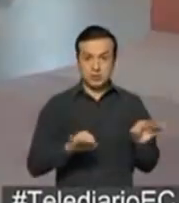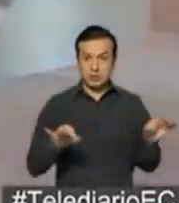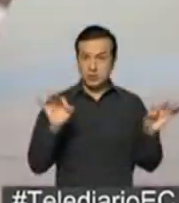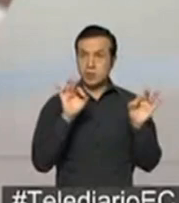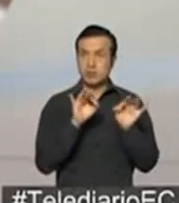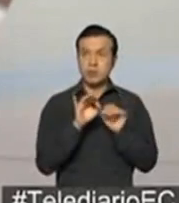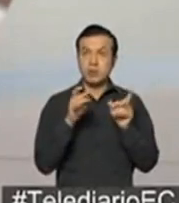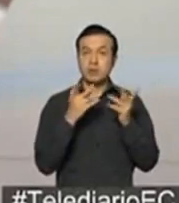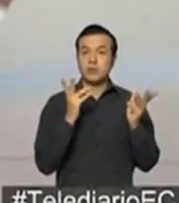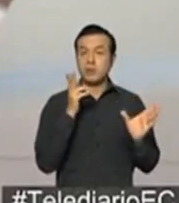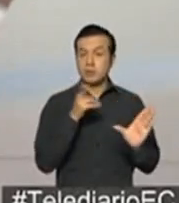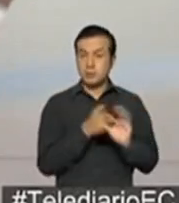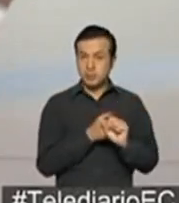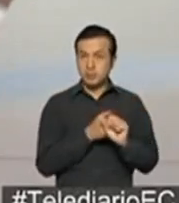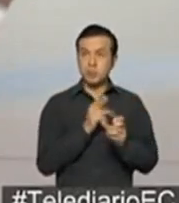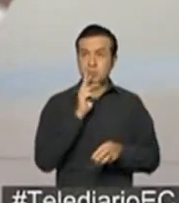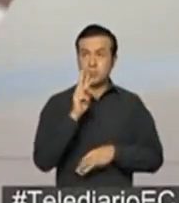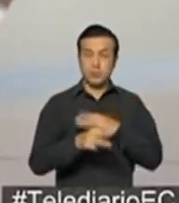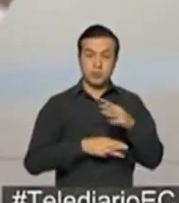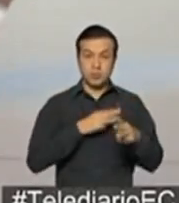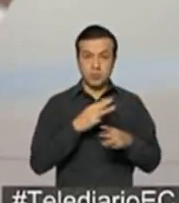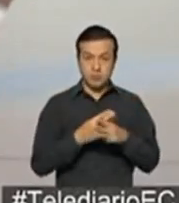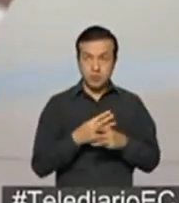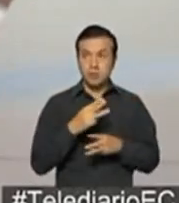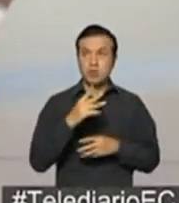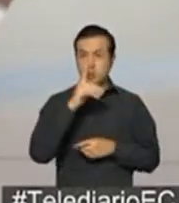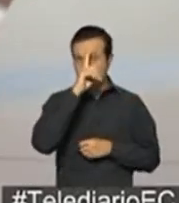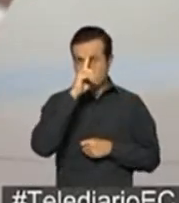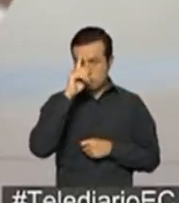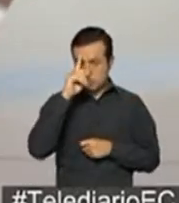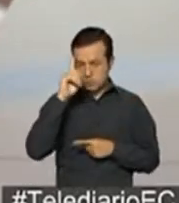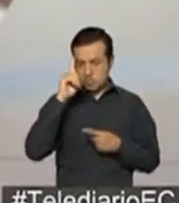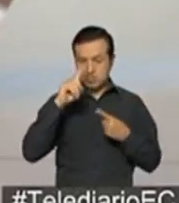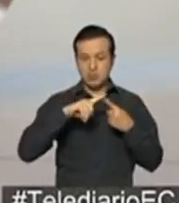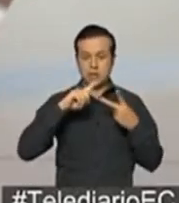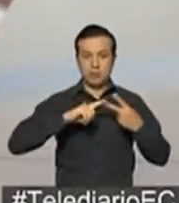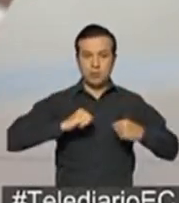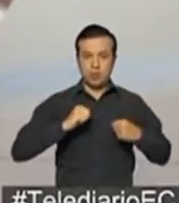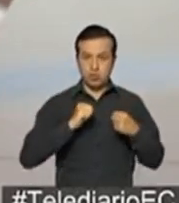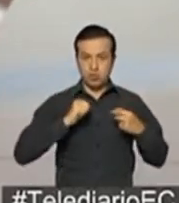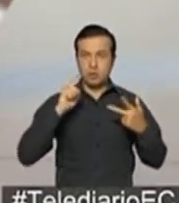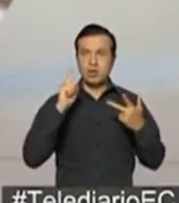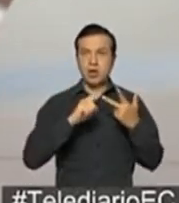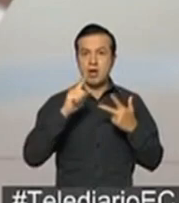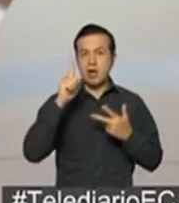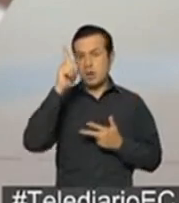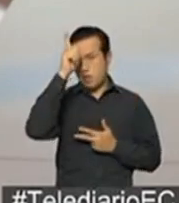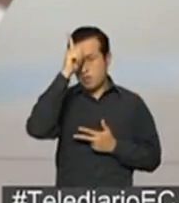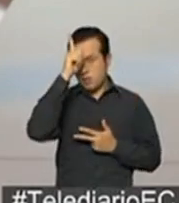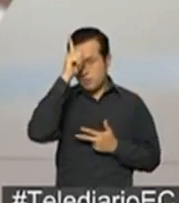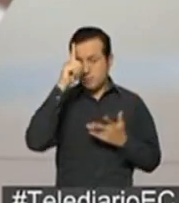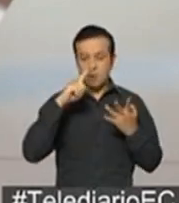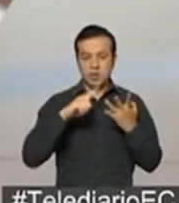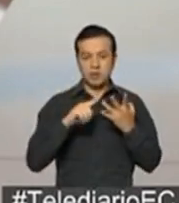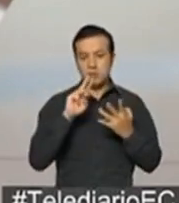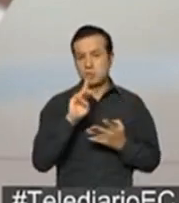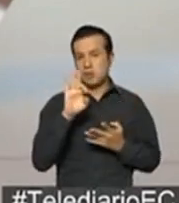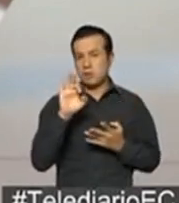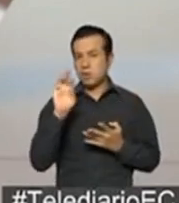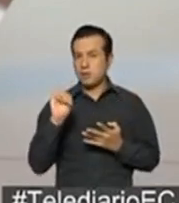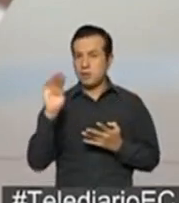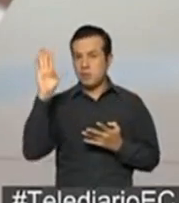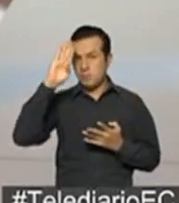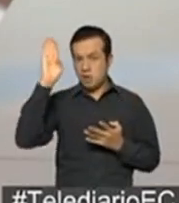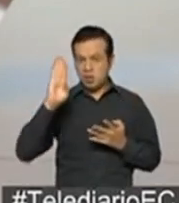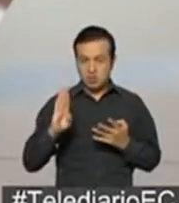en las que hemos participado en el mundo, que ha sido Fitur en Madrid, ANATO en Bogotá, la ITB de Berlín. Hemos ido a la WTM en São